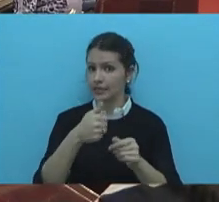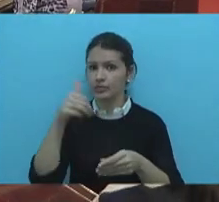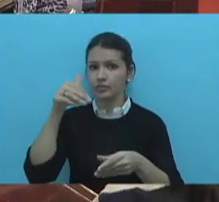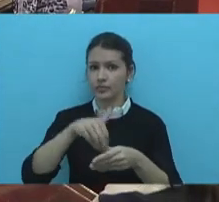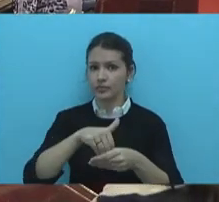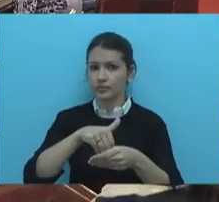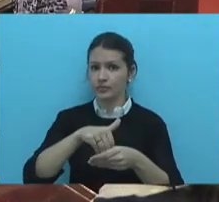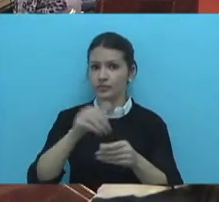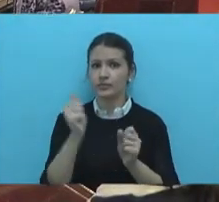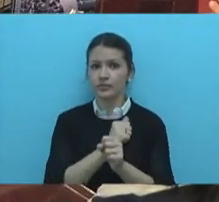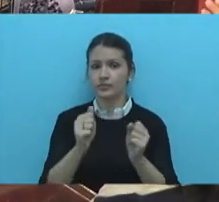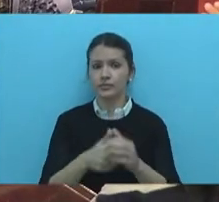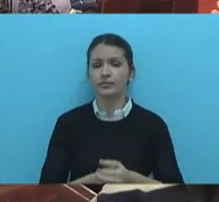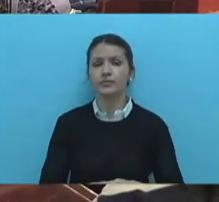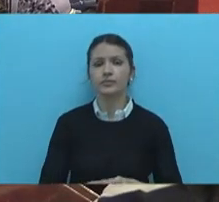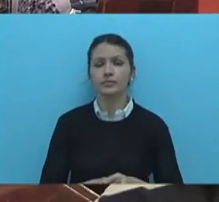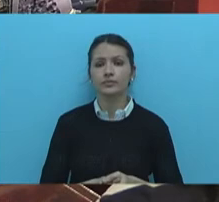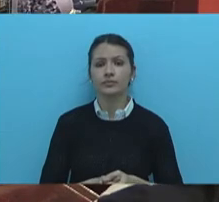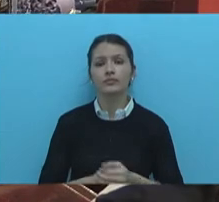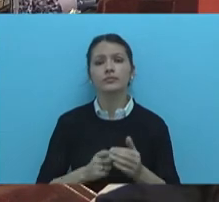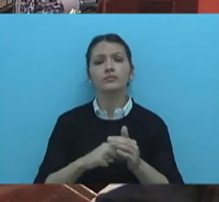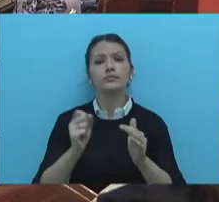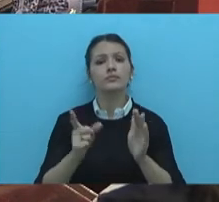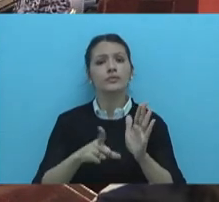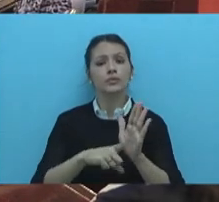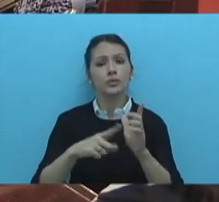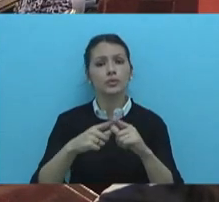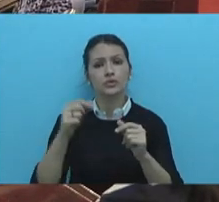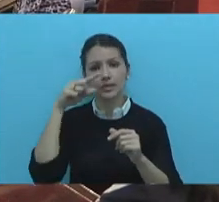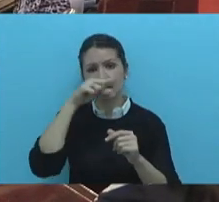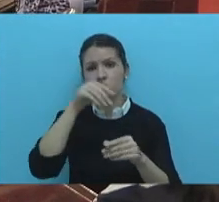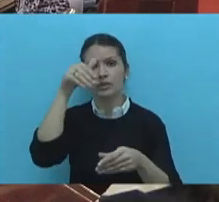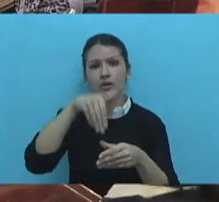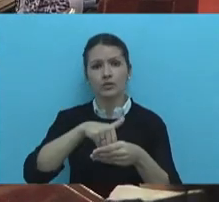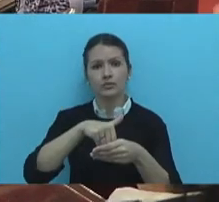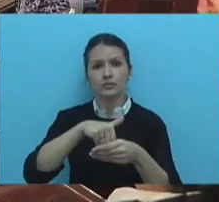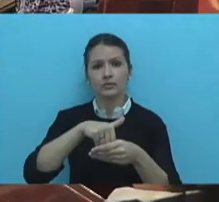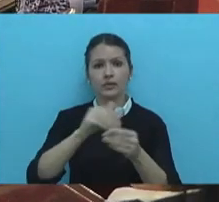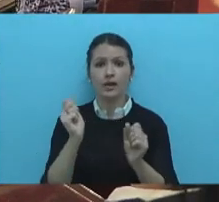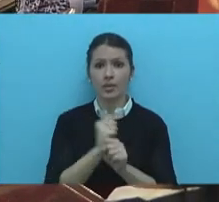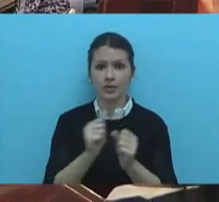A votación. Aprobado. A votación del cuerpo el artículo número 7. A votación.